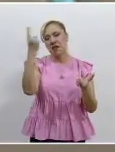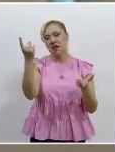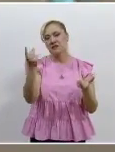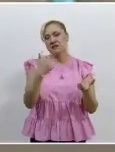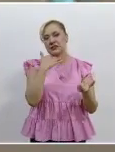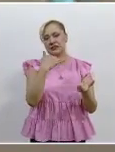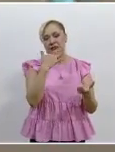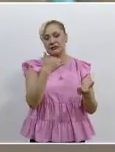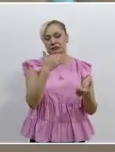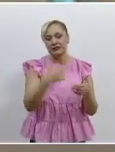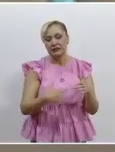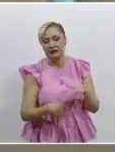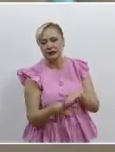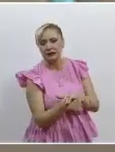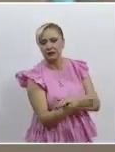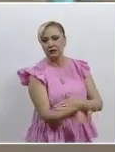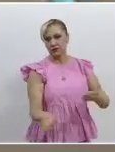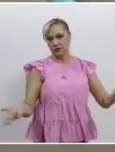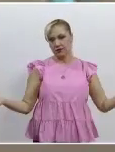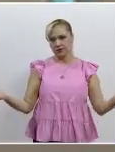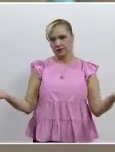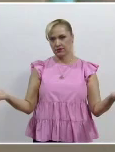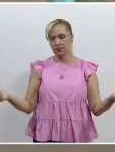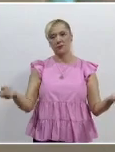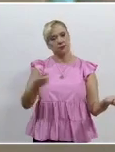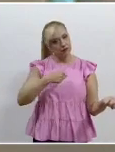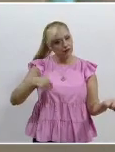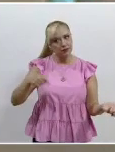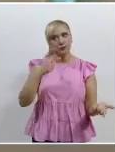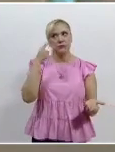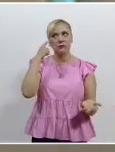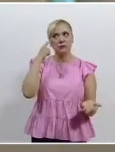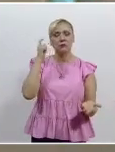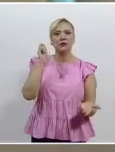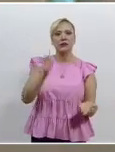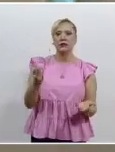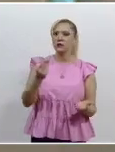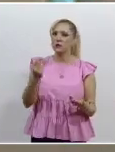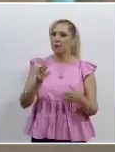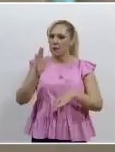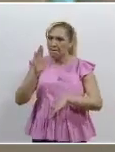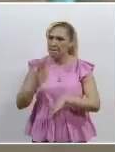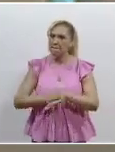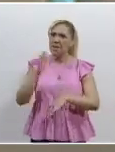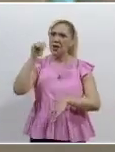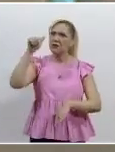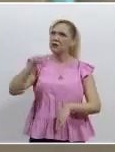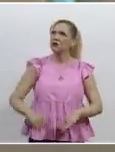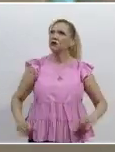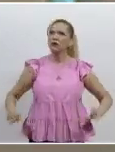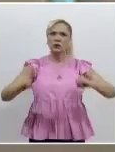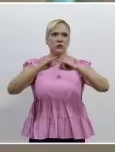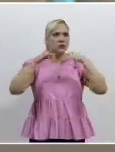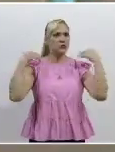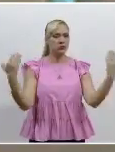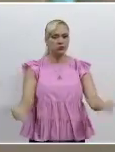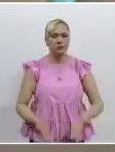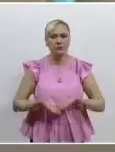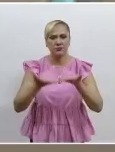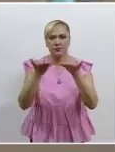presente. Entonces aquí hay unas decisiones y otras decisiones más se refieren a fortalecimiento institucional,